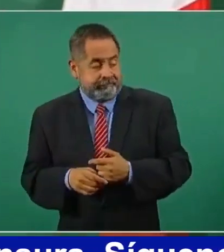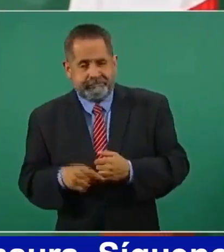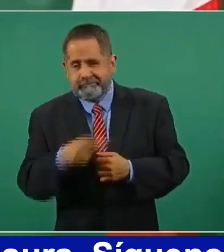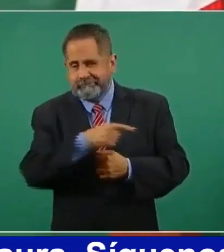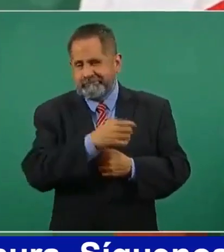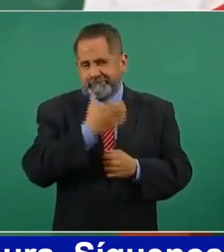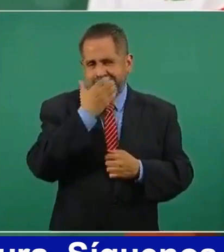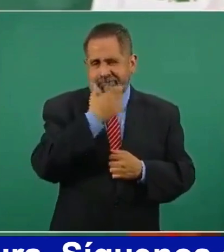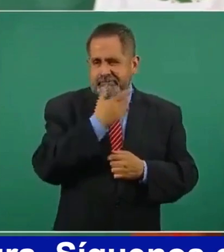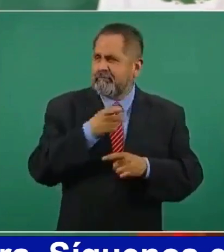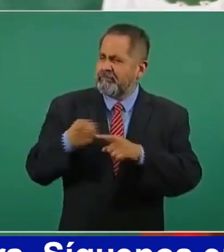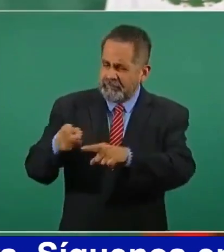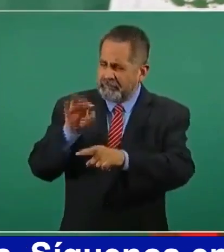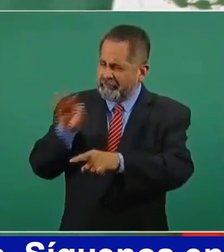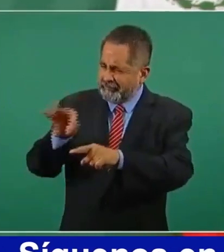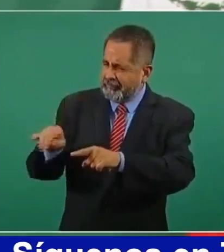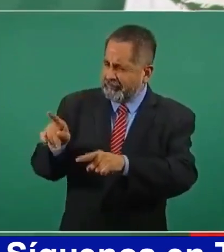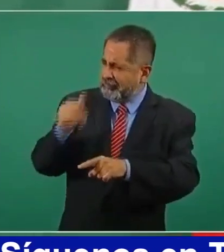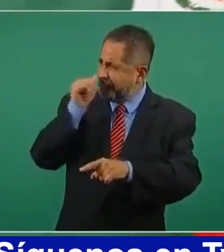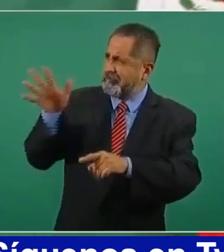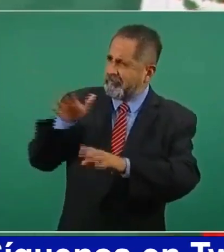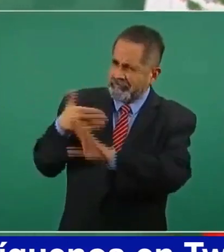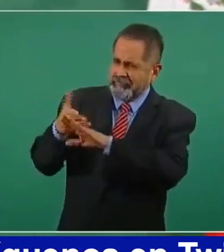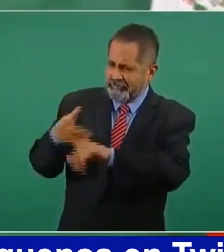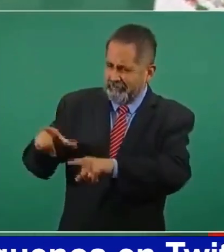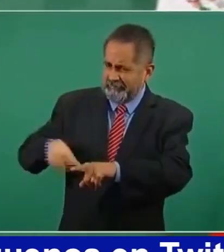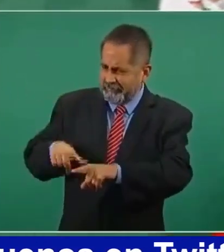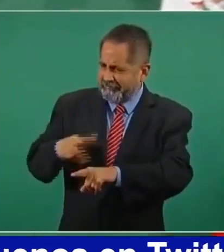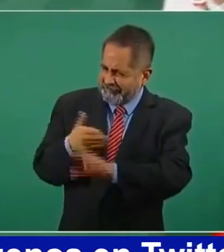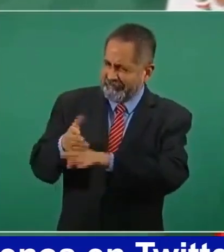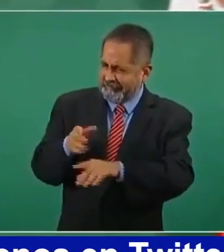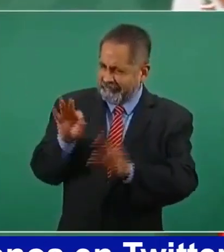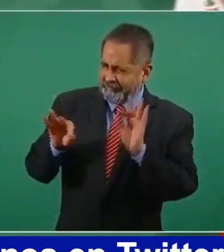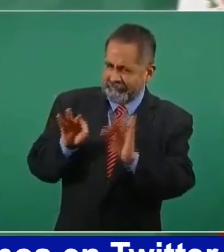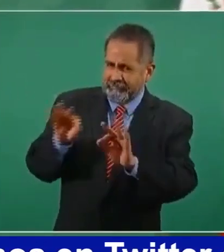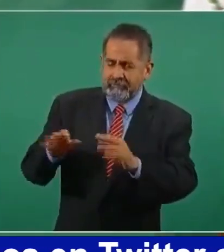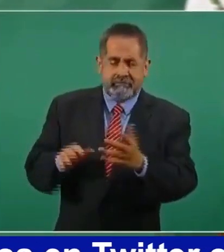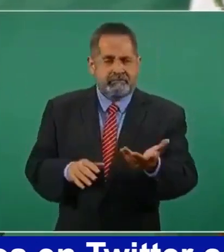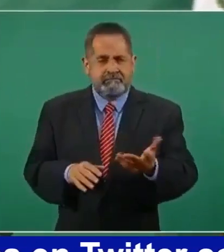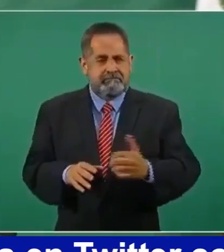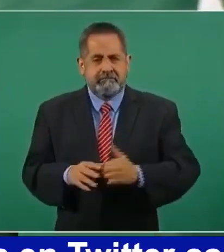que se rebelaran, porque al principio pues no teníamos